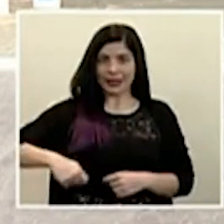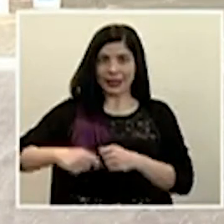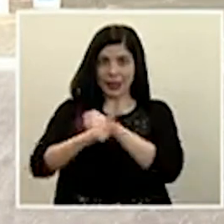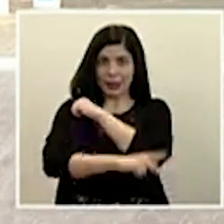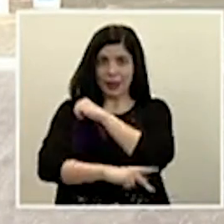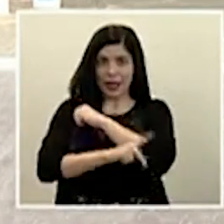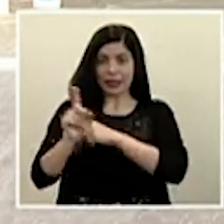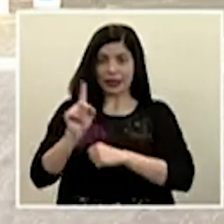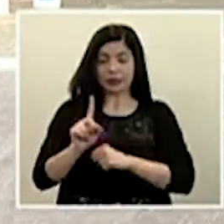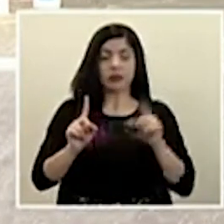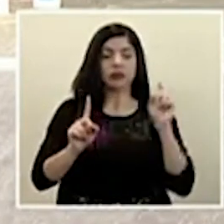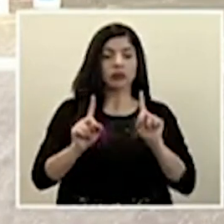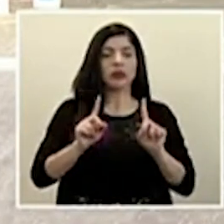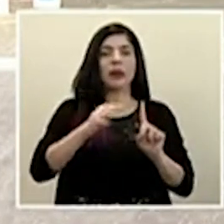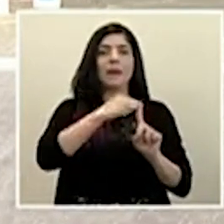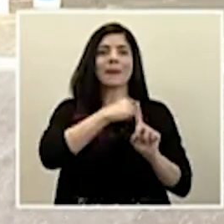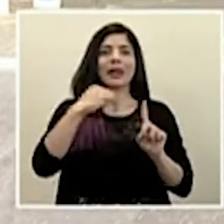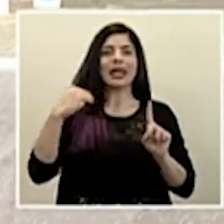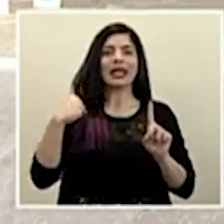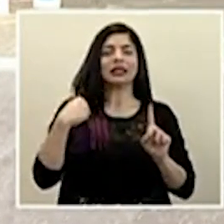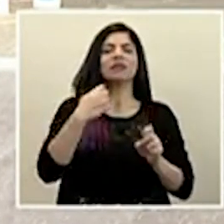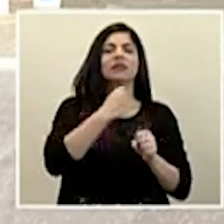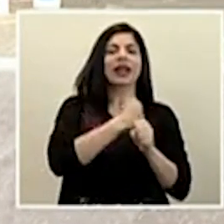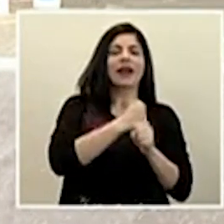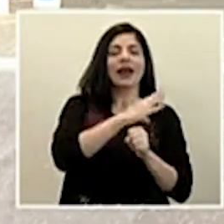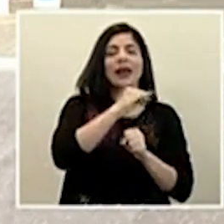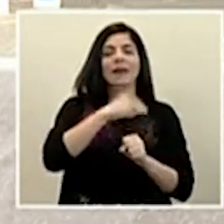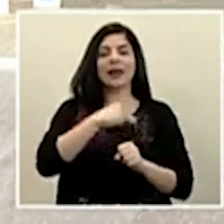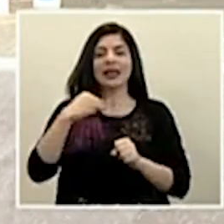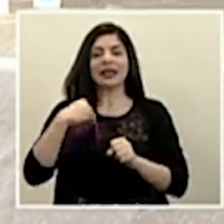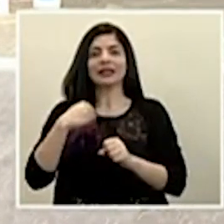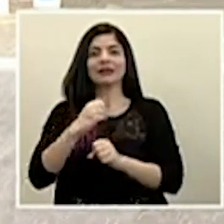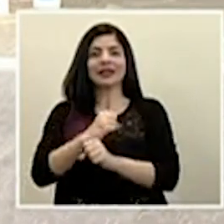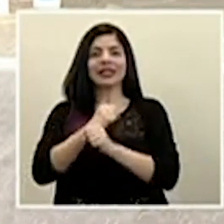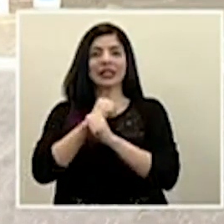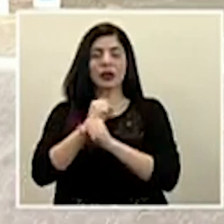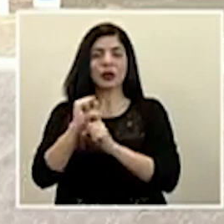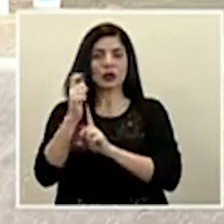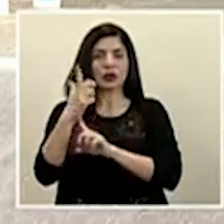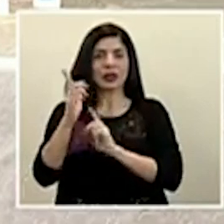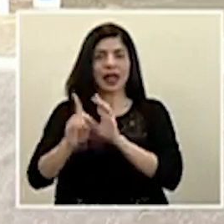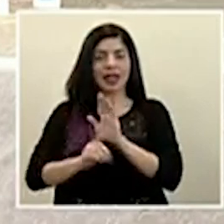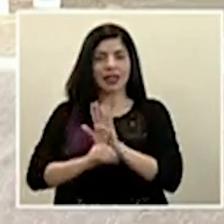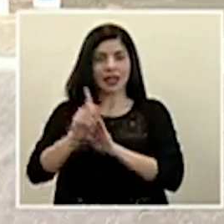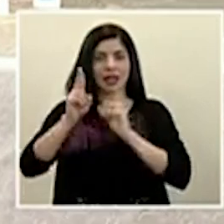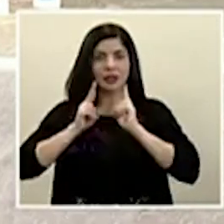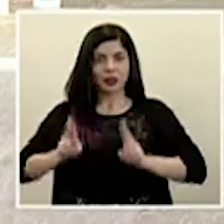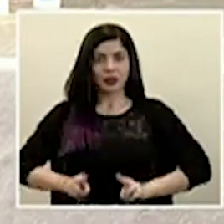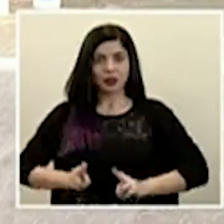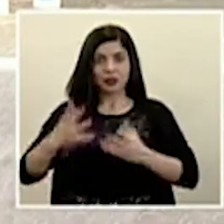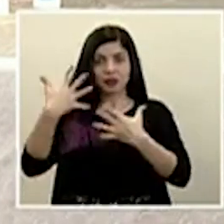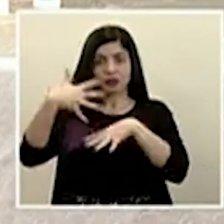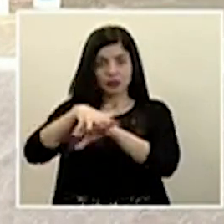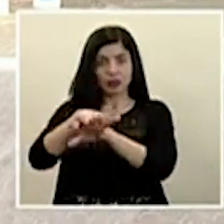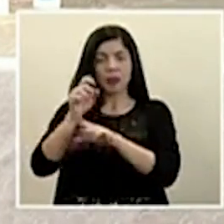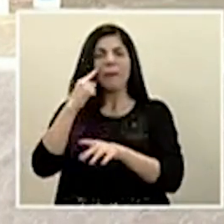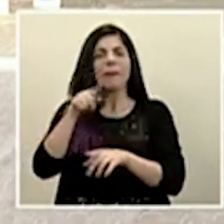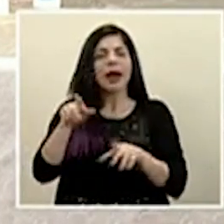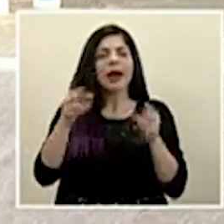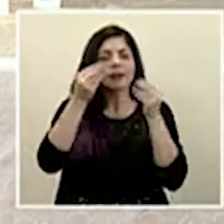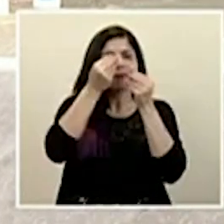a la ministra y ministro de los Ministerios de Trabajo y Seguridad Social y Desarrollo Humano e Inclusión Social, para anunciar las medidas